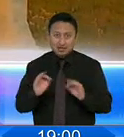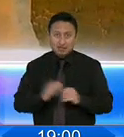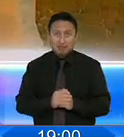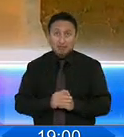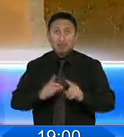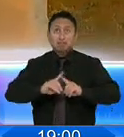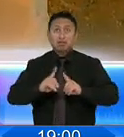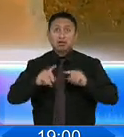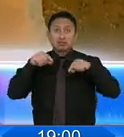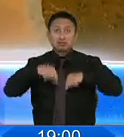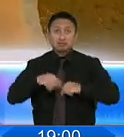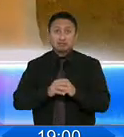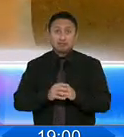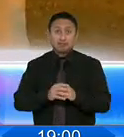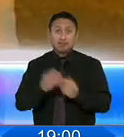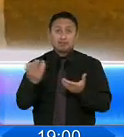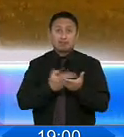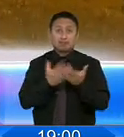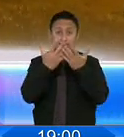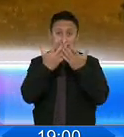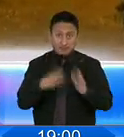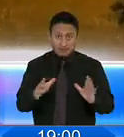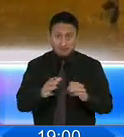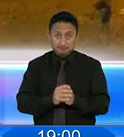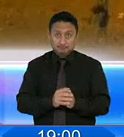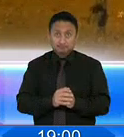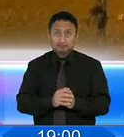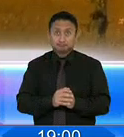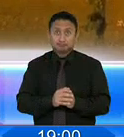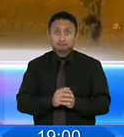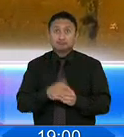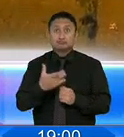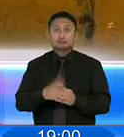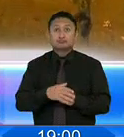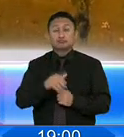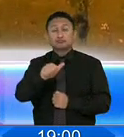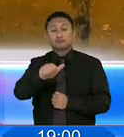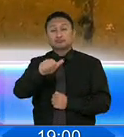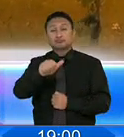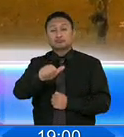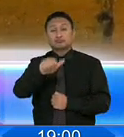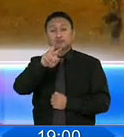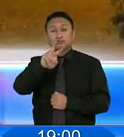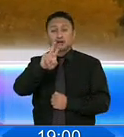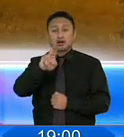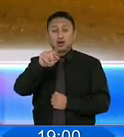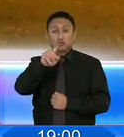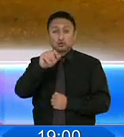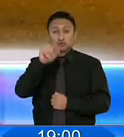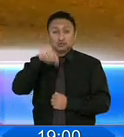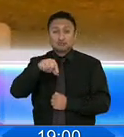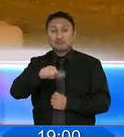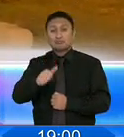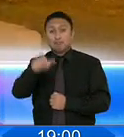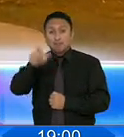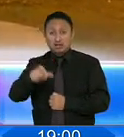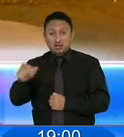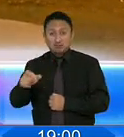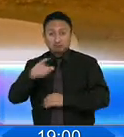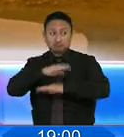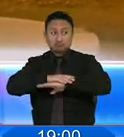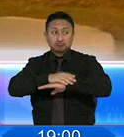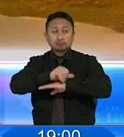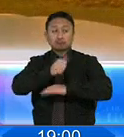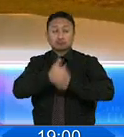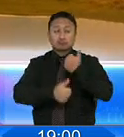logró culminar con el evento. Además de Andrés Arauz, estuvieron presentes en la tarima algunos de los candidatos a otras